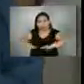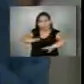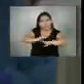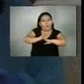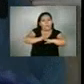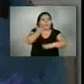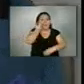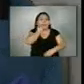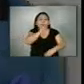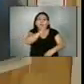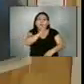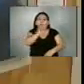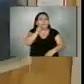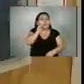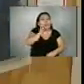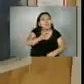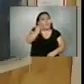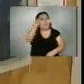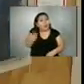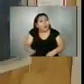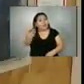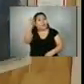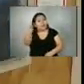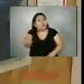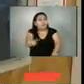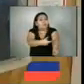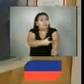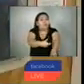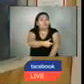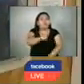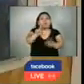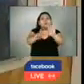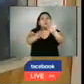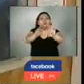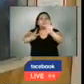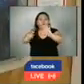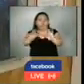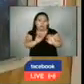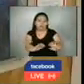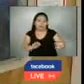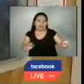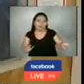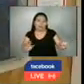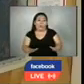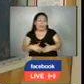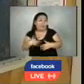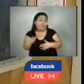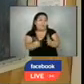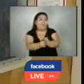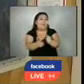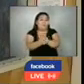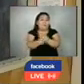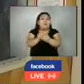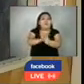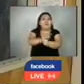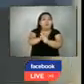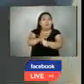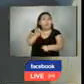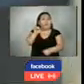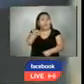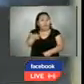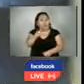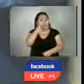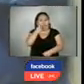de las Enfermedades, a diario se hospitalizan 672 niños por causas subyacentes al coronavirus. Es la marca